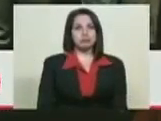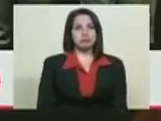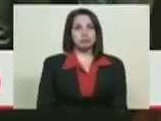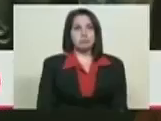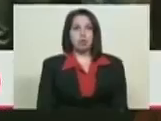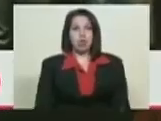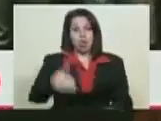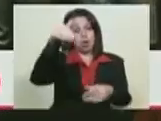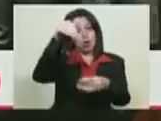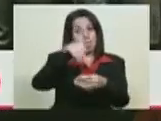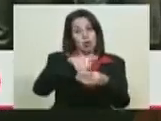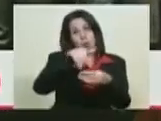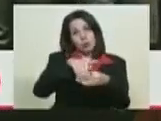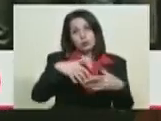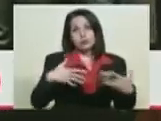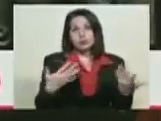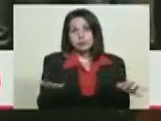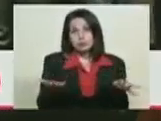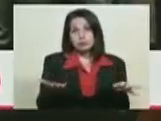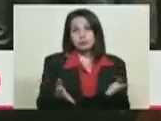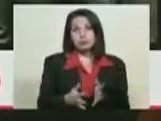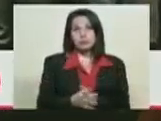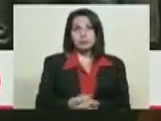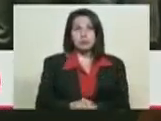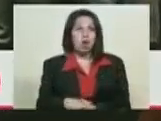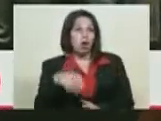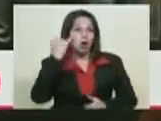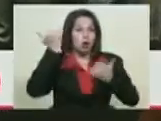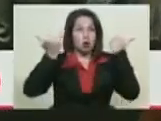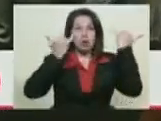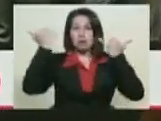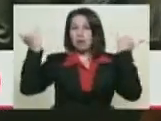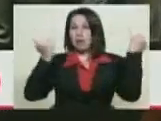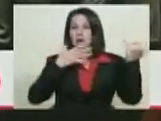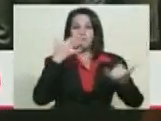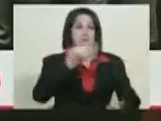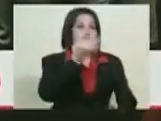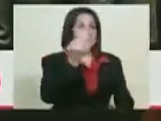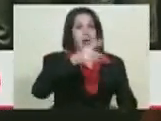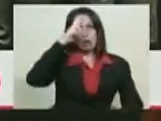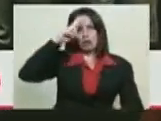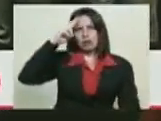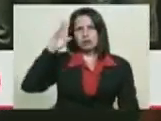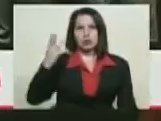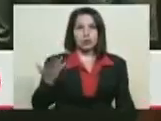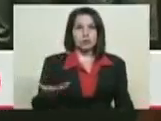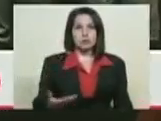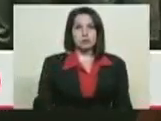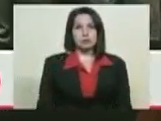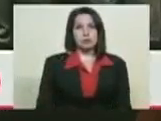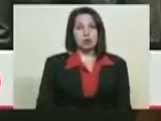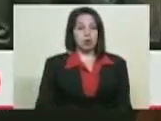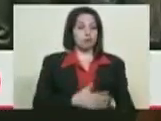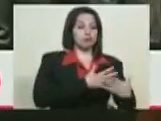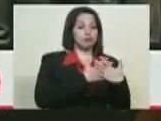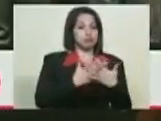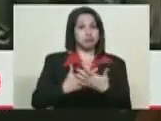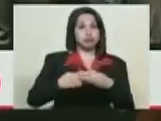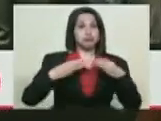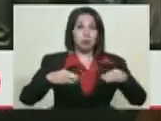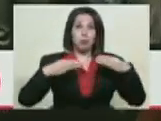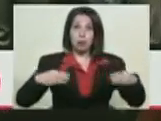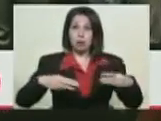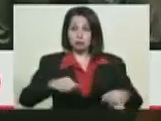con votos, con ideas, con verdades, con razones, con voluntad popular,